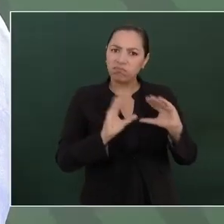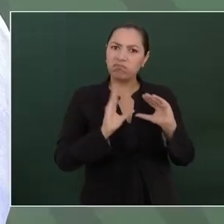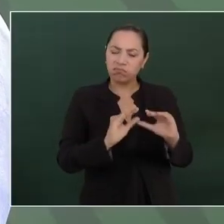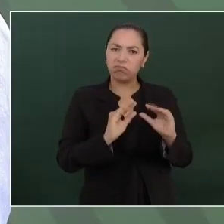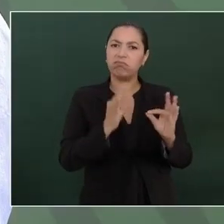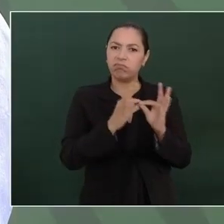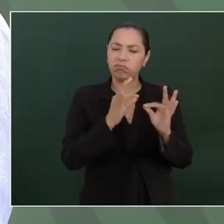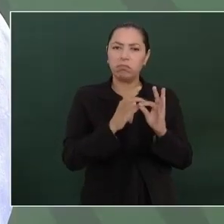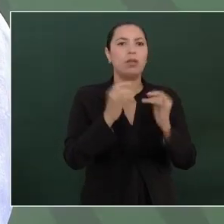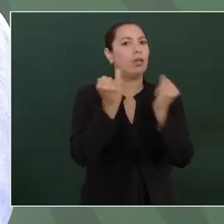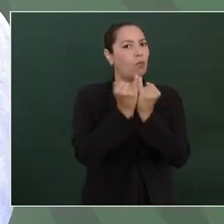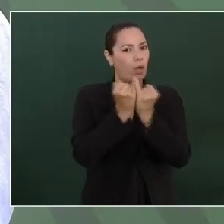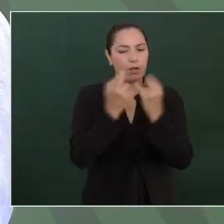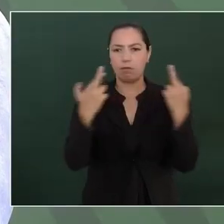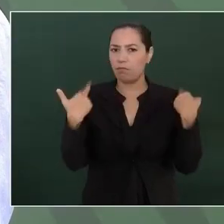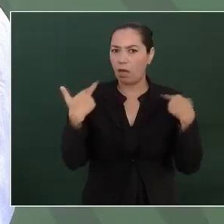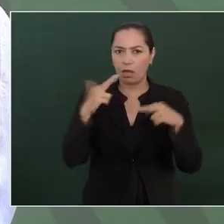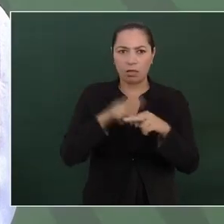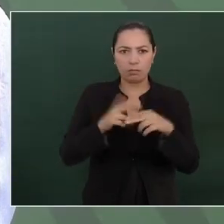los maestros